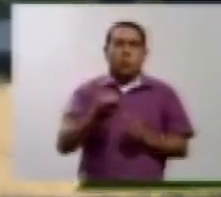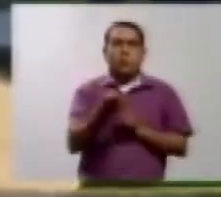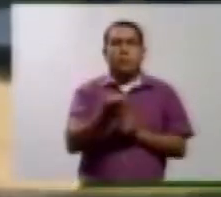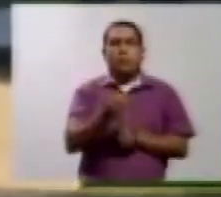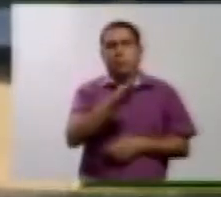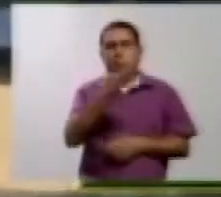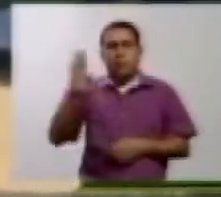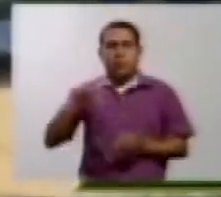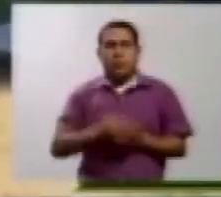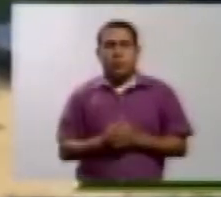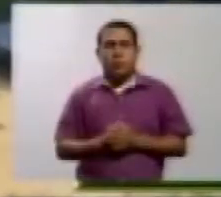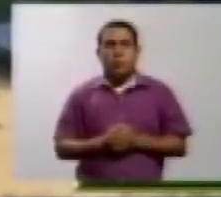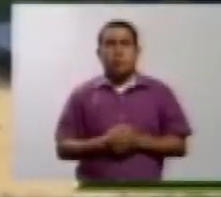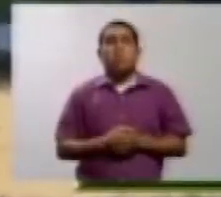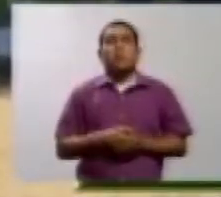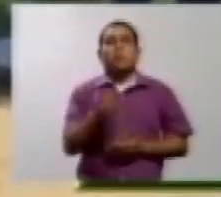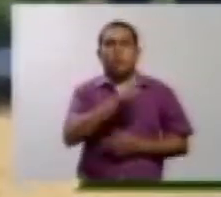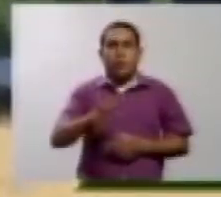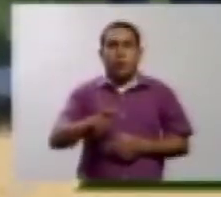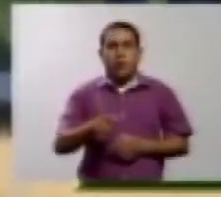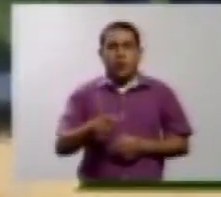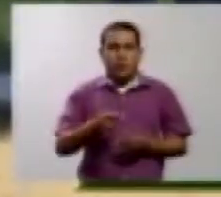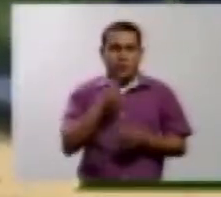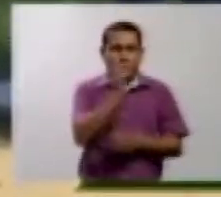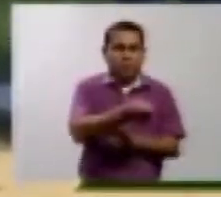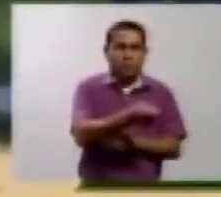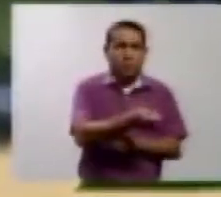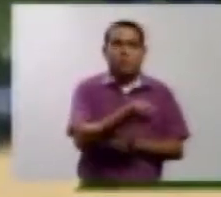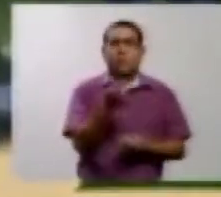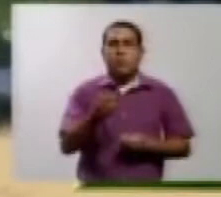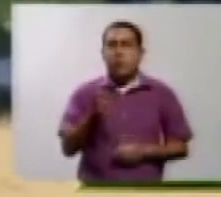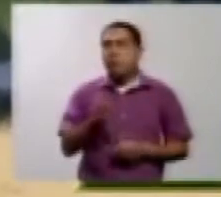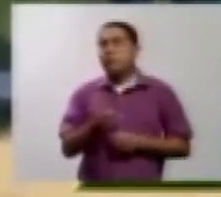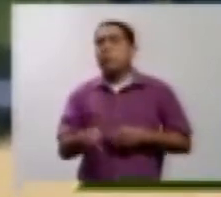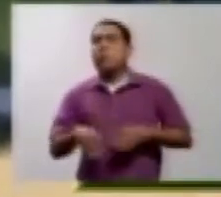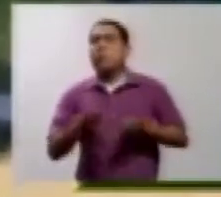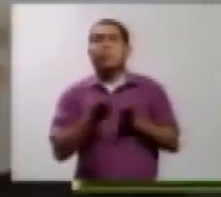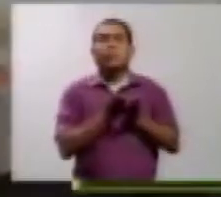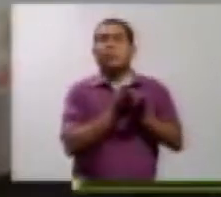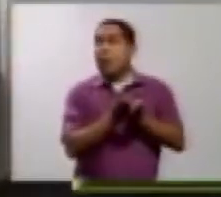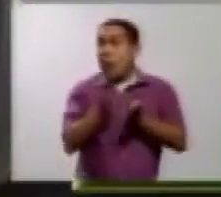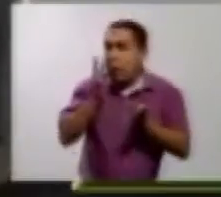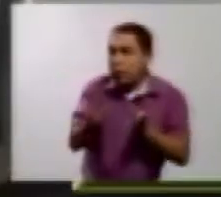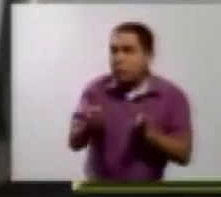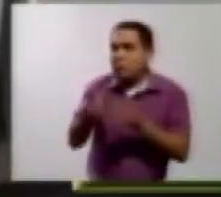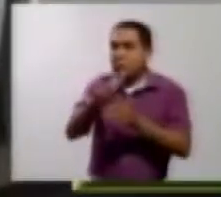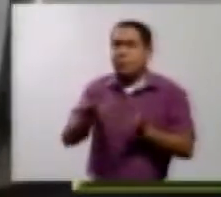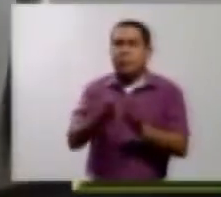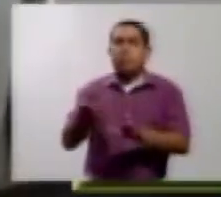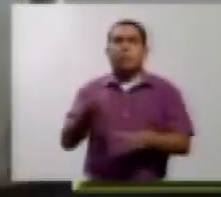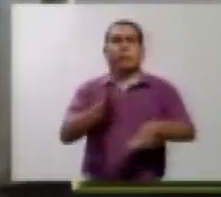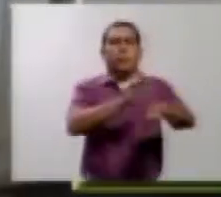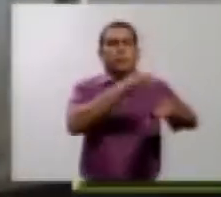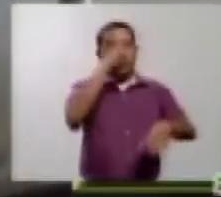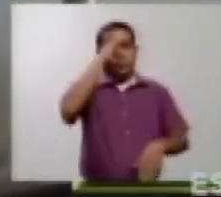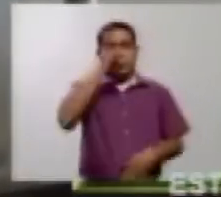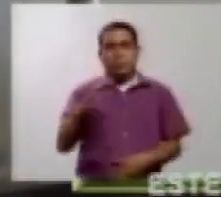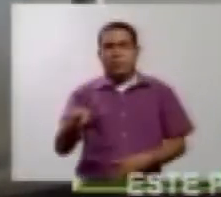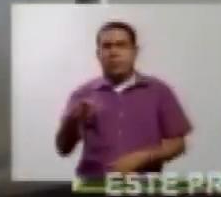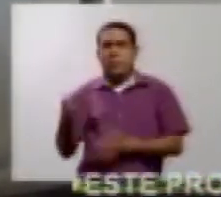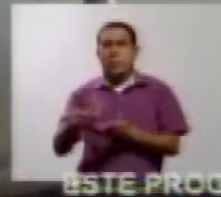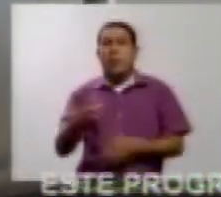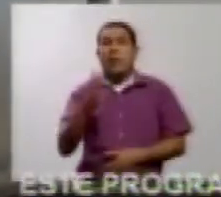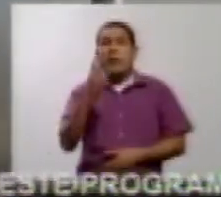El cuerpo de la mujer fue hallado por pescadores de la zona, quienes dieron aviso al personal de la Armada Nacional. Según testigo, la víctima presentaba al menos